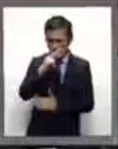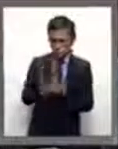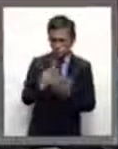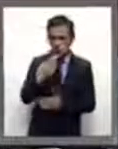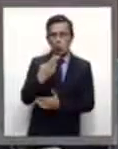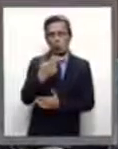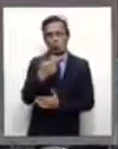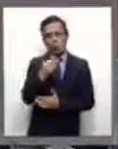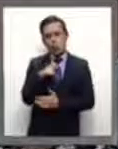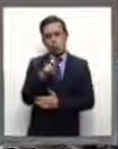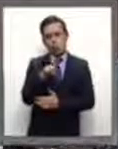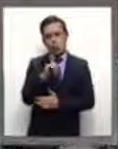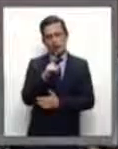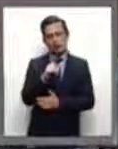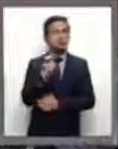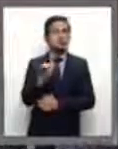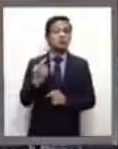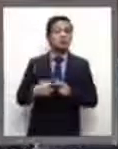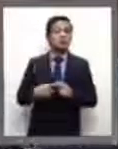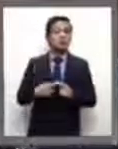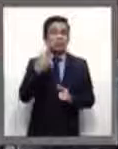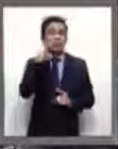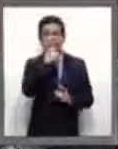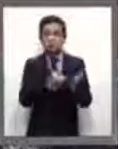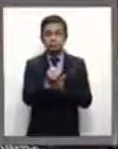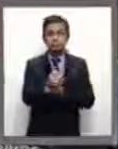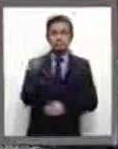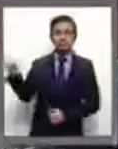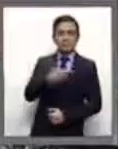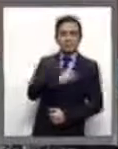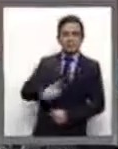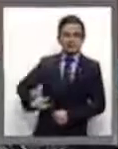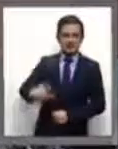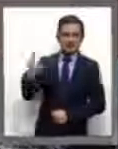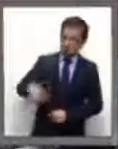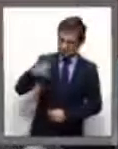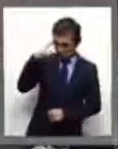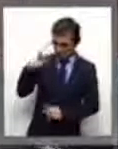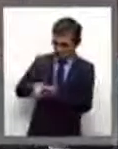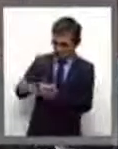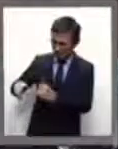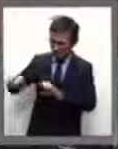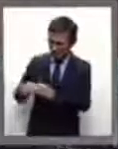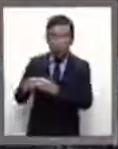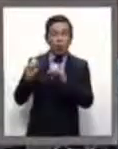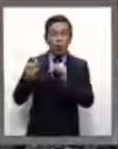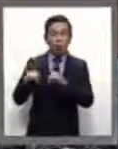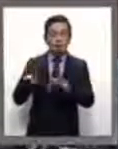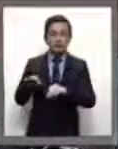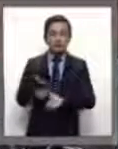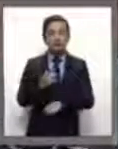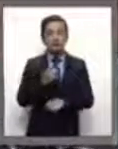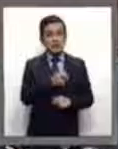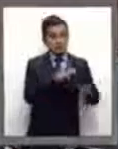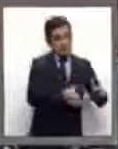que quedan a la discreción del Ejecutivo Federal en la oficina de la Presidencia, porque en el tomo 9 no se